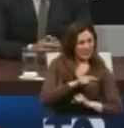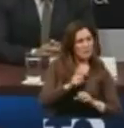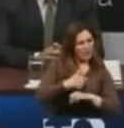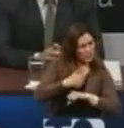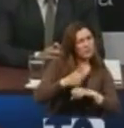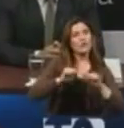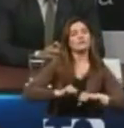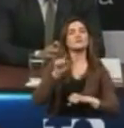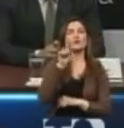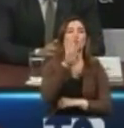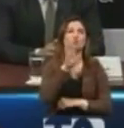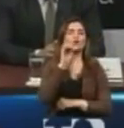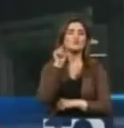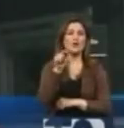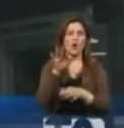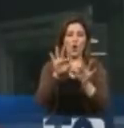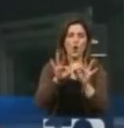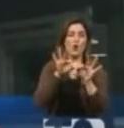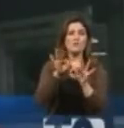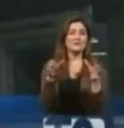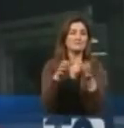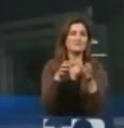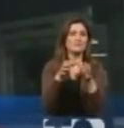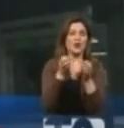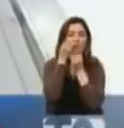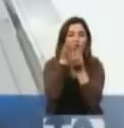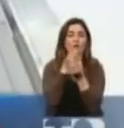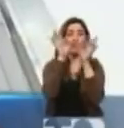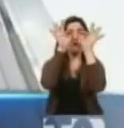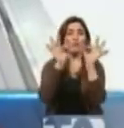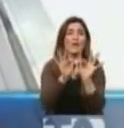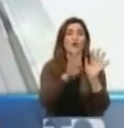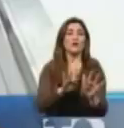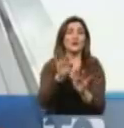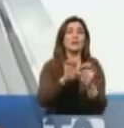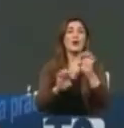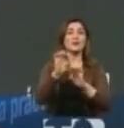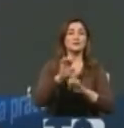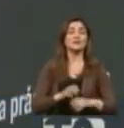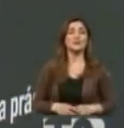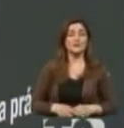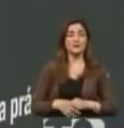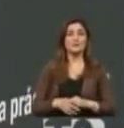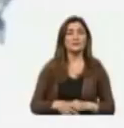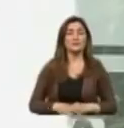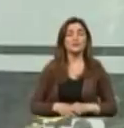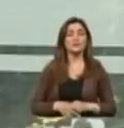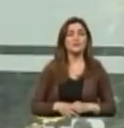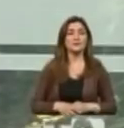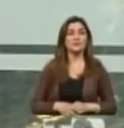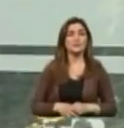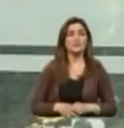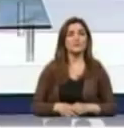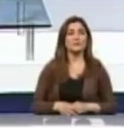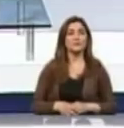entregaron cerca de 400.000 hojas certificadas, más información en formatos electrónicos para su evaluación. En Quito, María Gracia Costa,